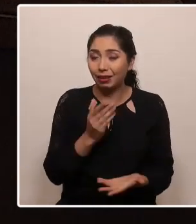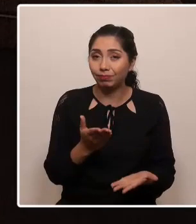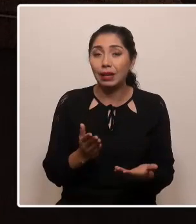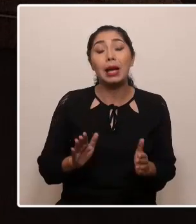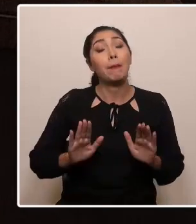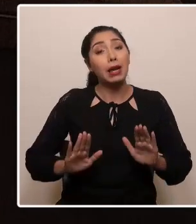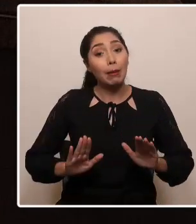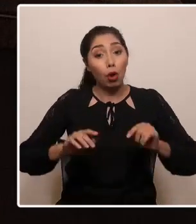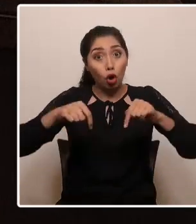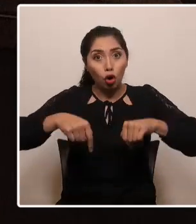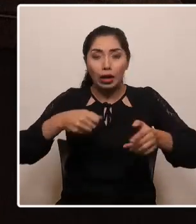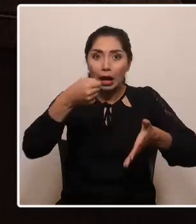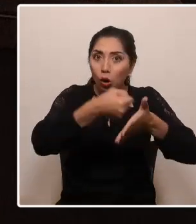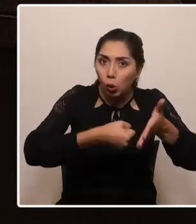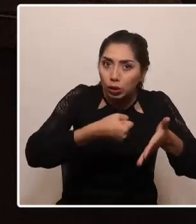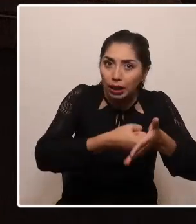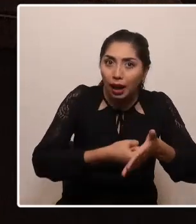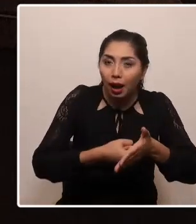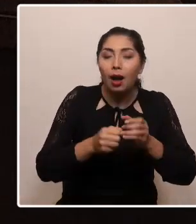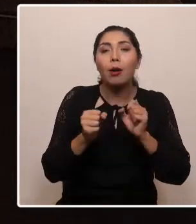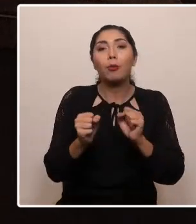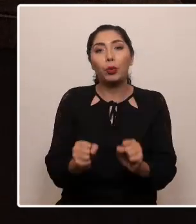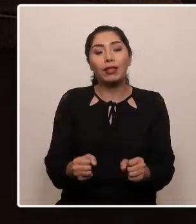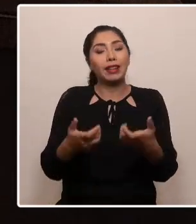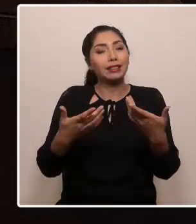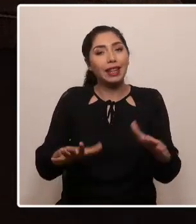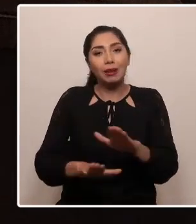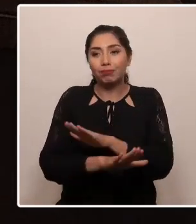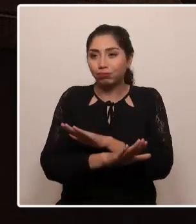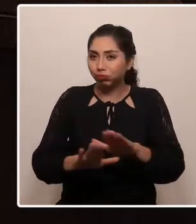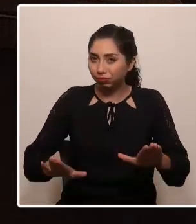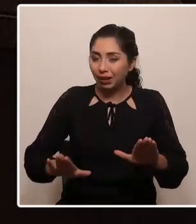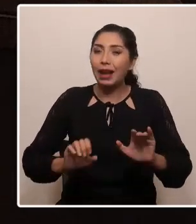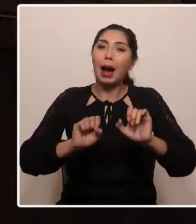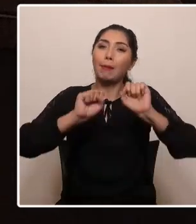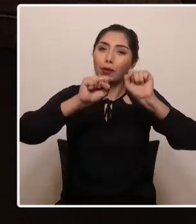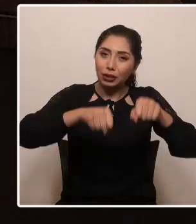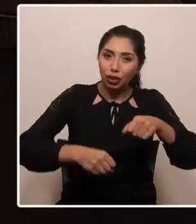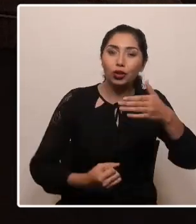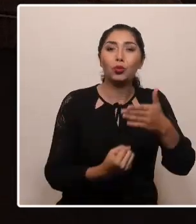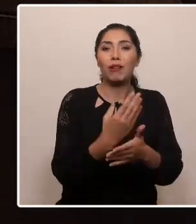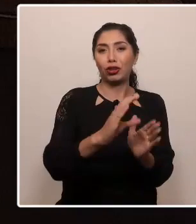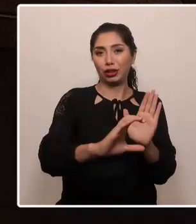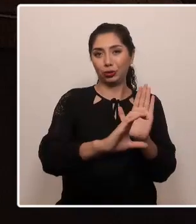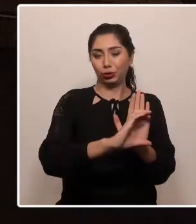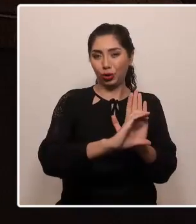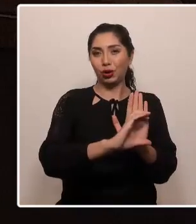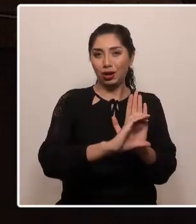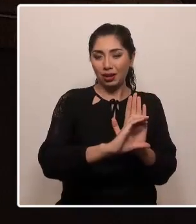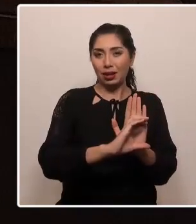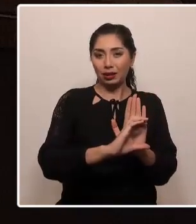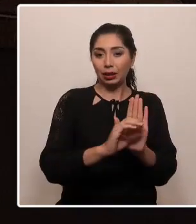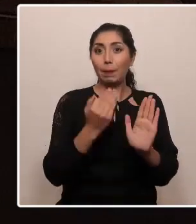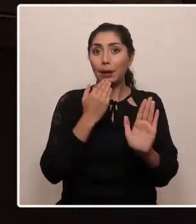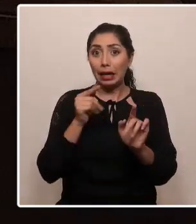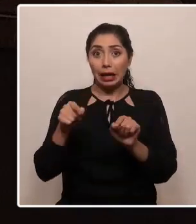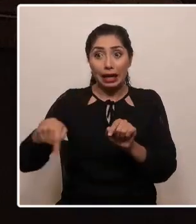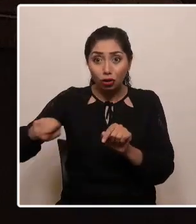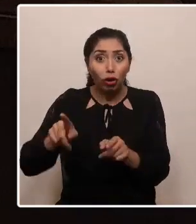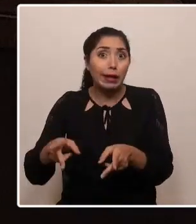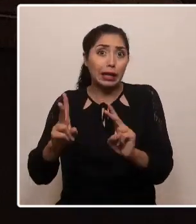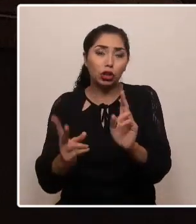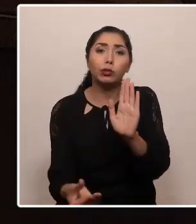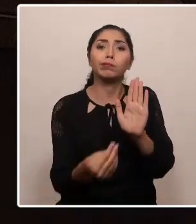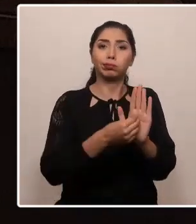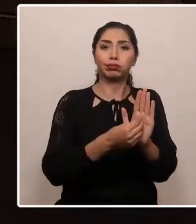lucha pueda concluir, ¿cierto?, en la aprobación de esta nueva Constitución, pero por sobre todo para poder consagrar esos derechos en esta nueva